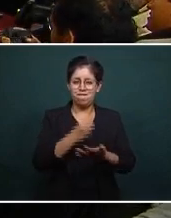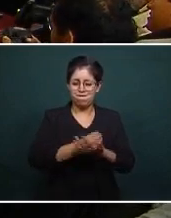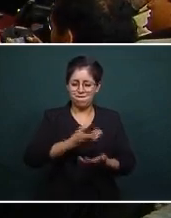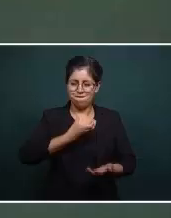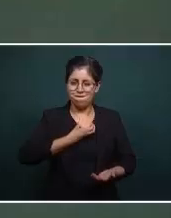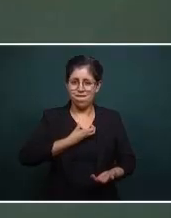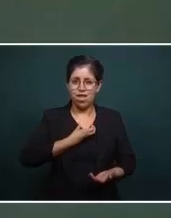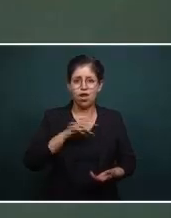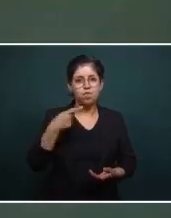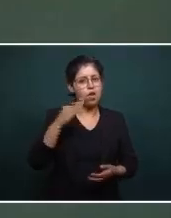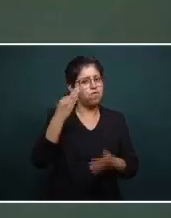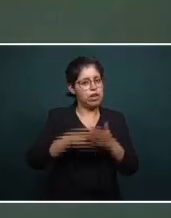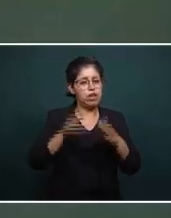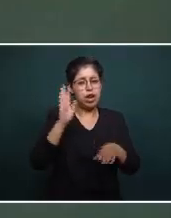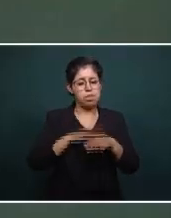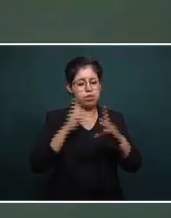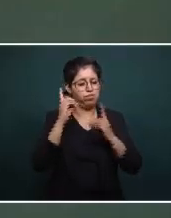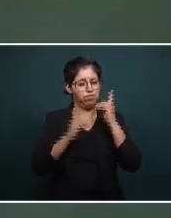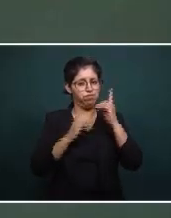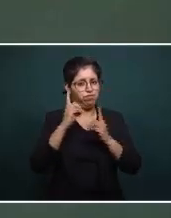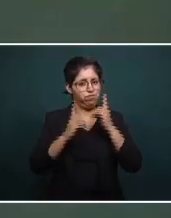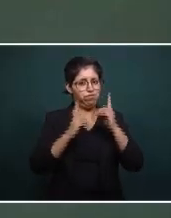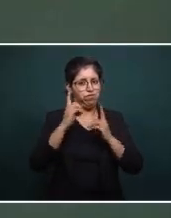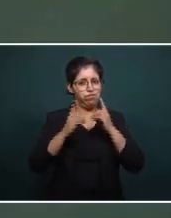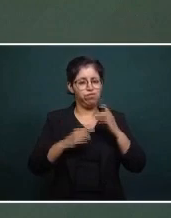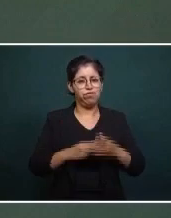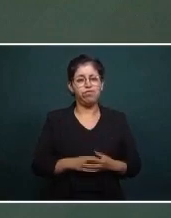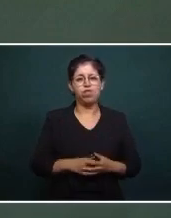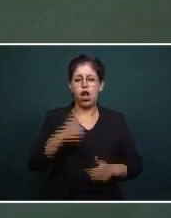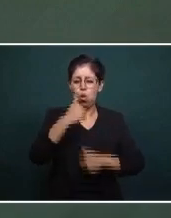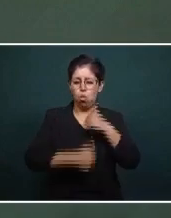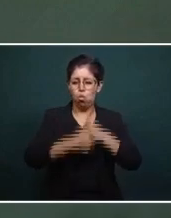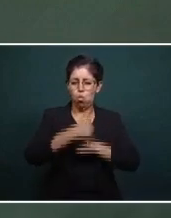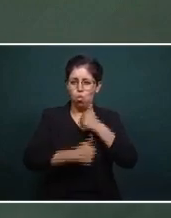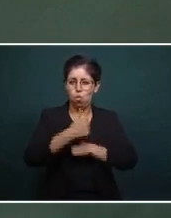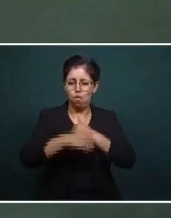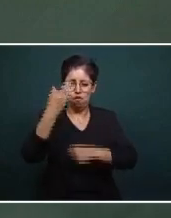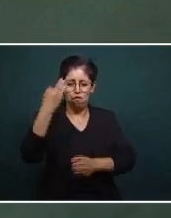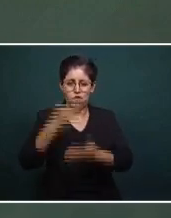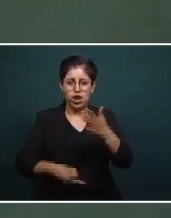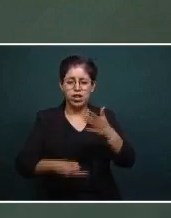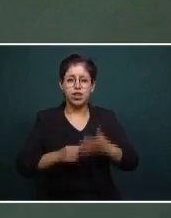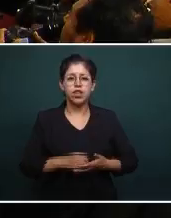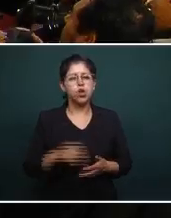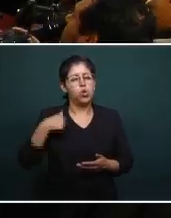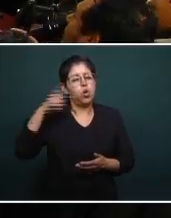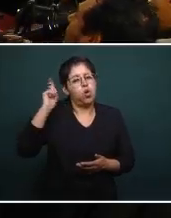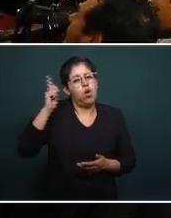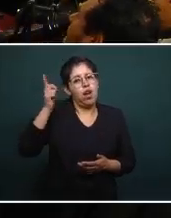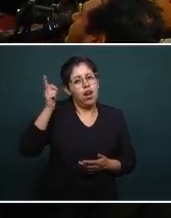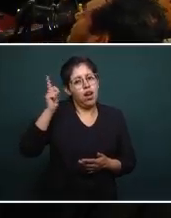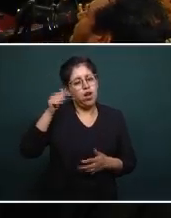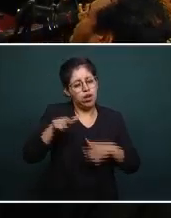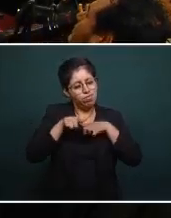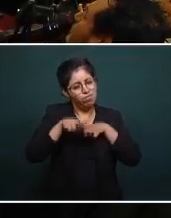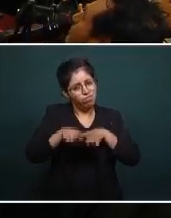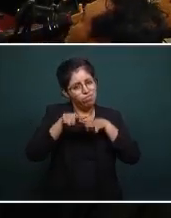faltan otras competencias y yo espero que